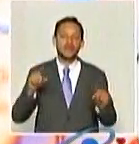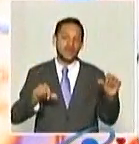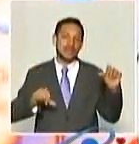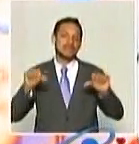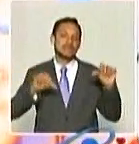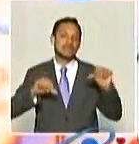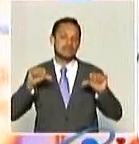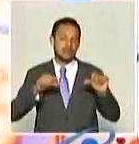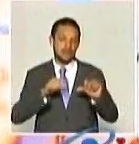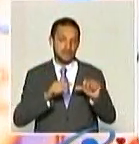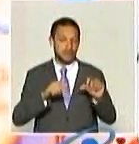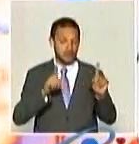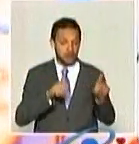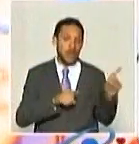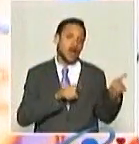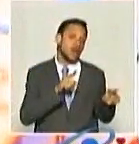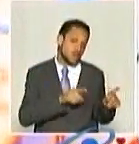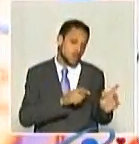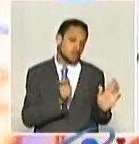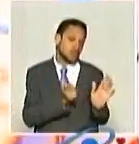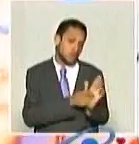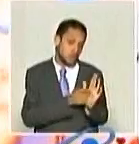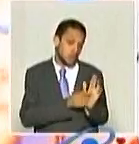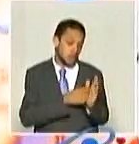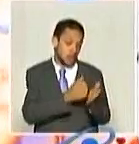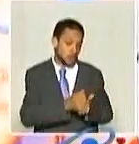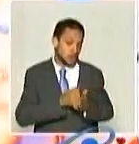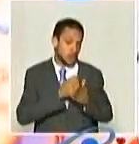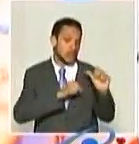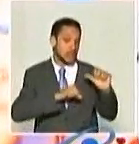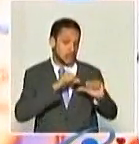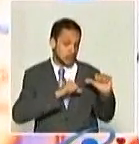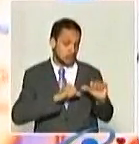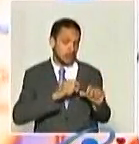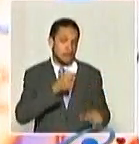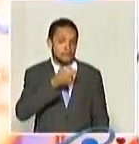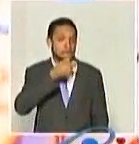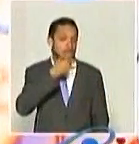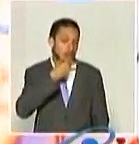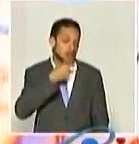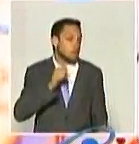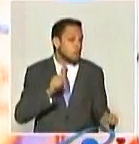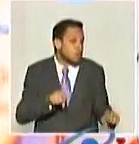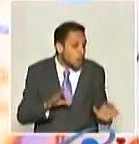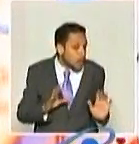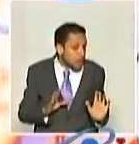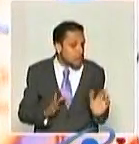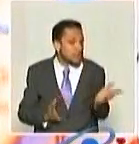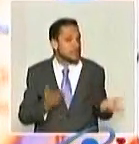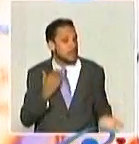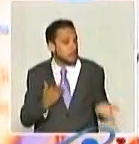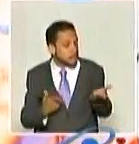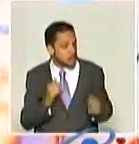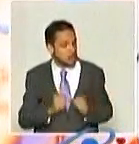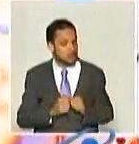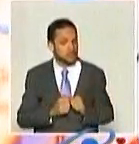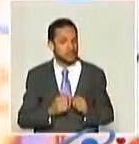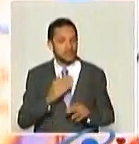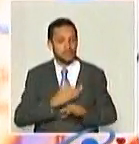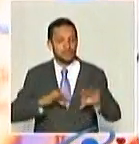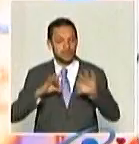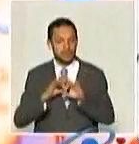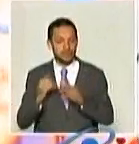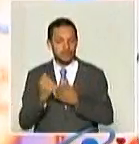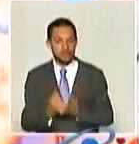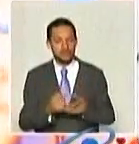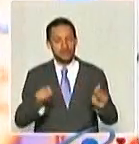puedo yo negar de que hay momentos en los cuales los medicamentos químicos se requieren, ¿cierto? Pueden, como decía al principio del programa, pueden ser